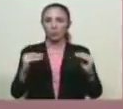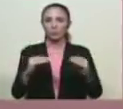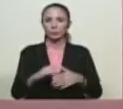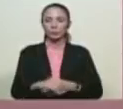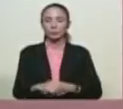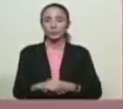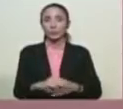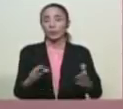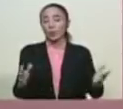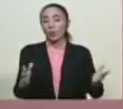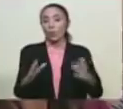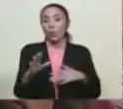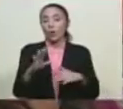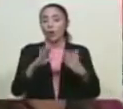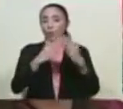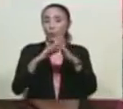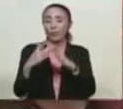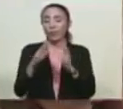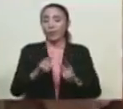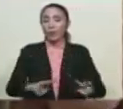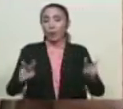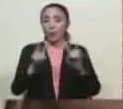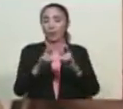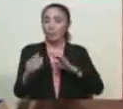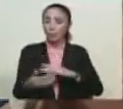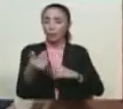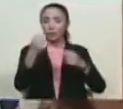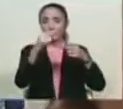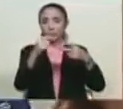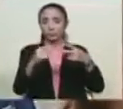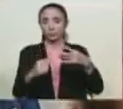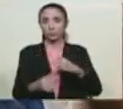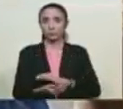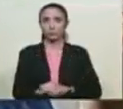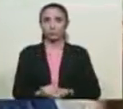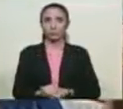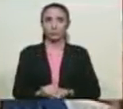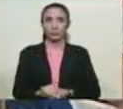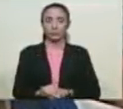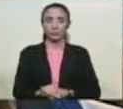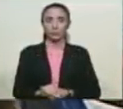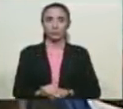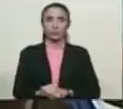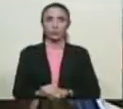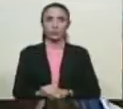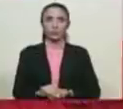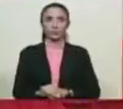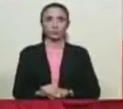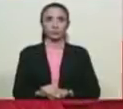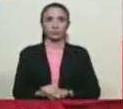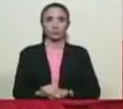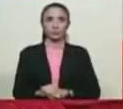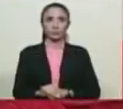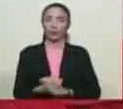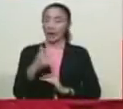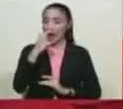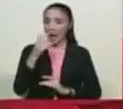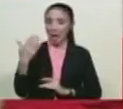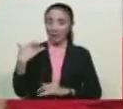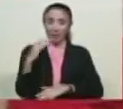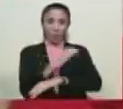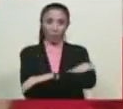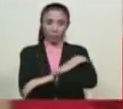Construir una sociedad con valores claros, el neocolonialismo. Quisiera una